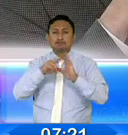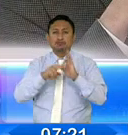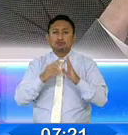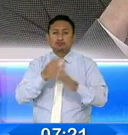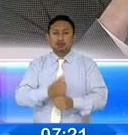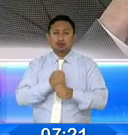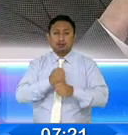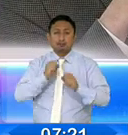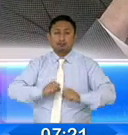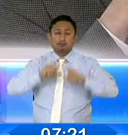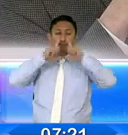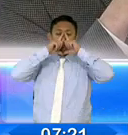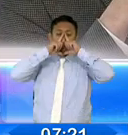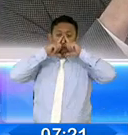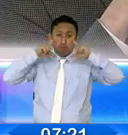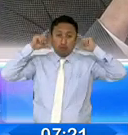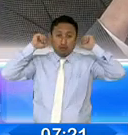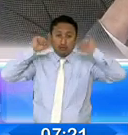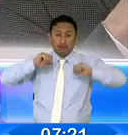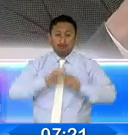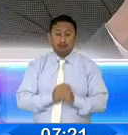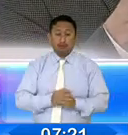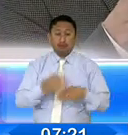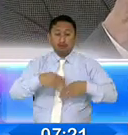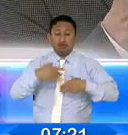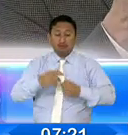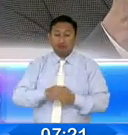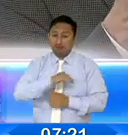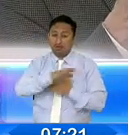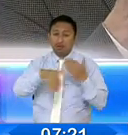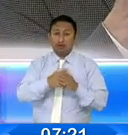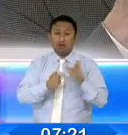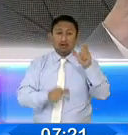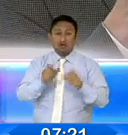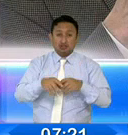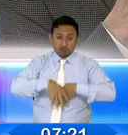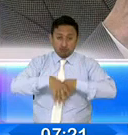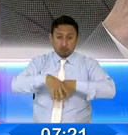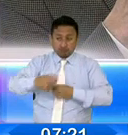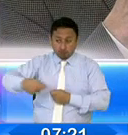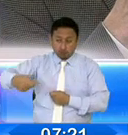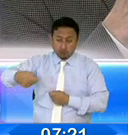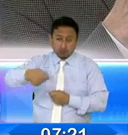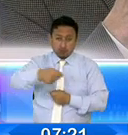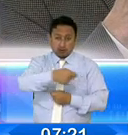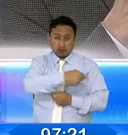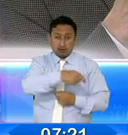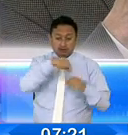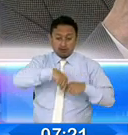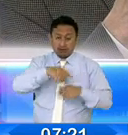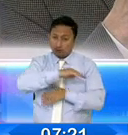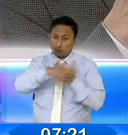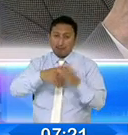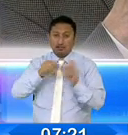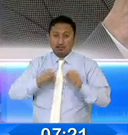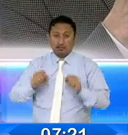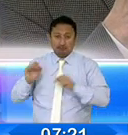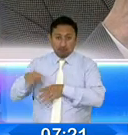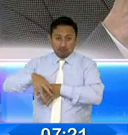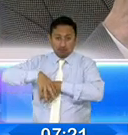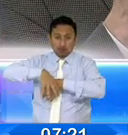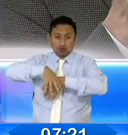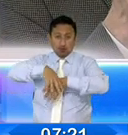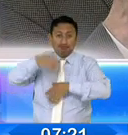será un material que se distribuirá a todos los marchantes y a todos los quienes estén viniendo en vía desde Loja